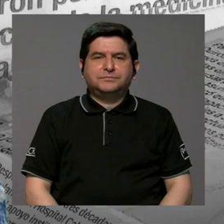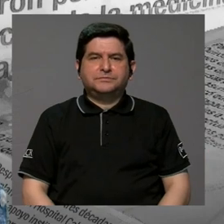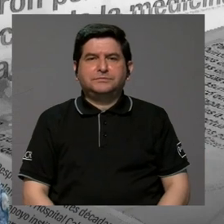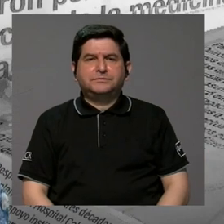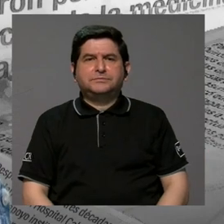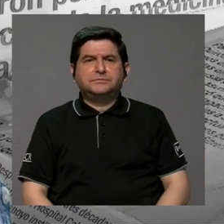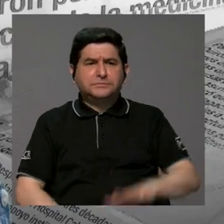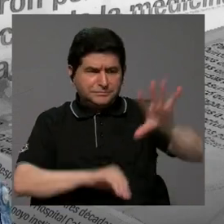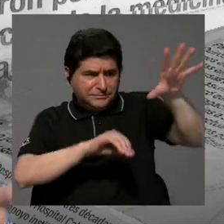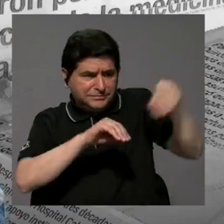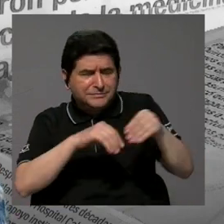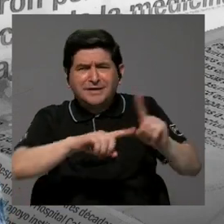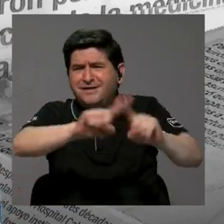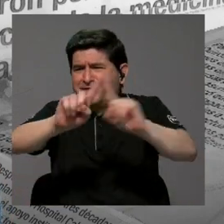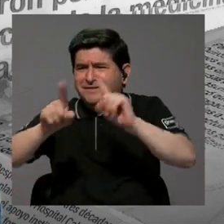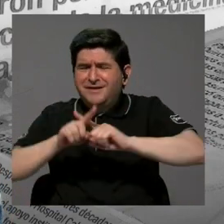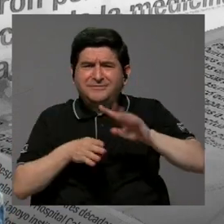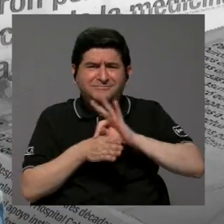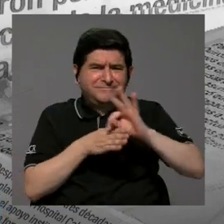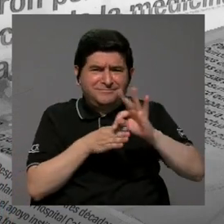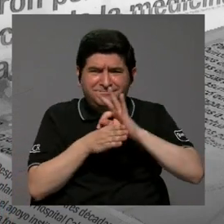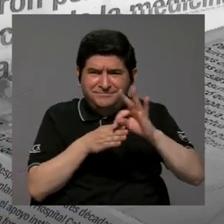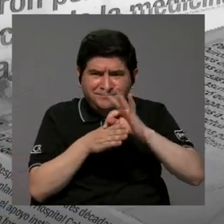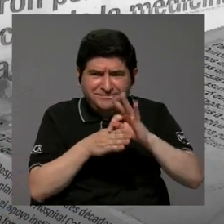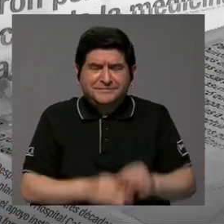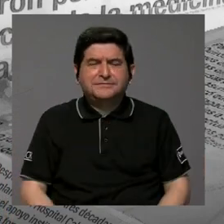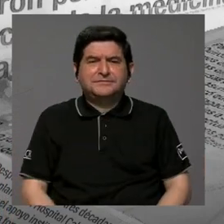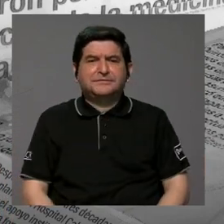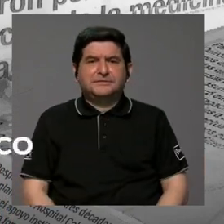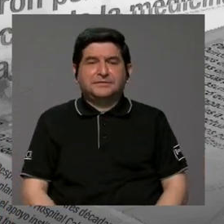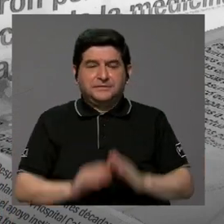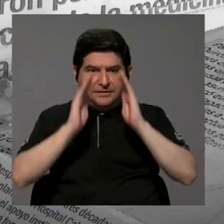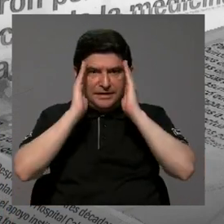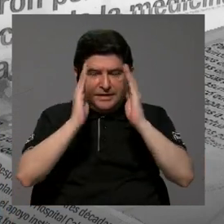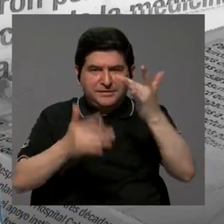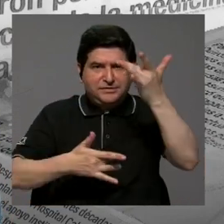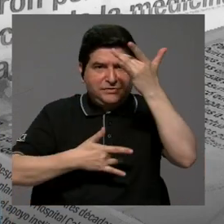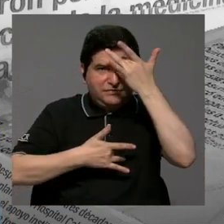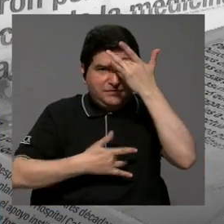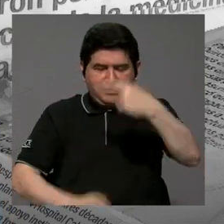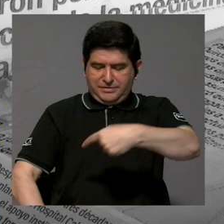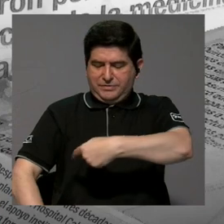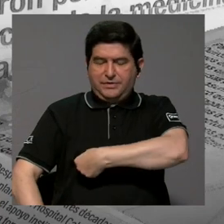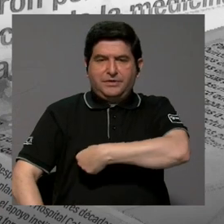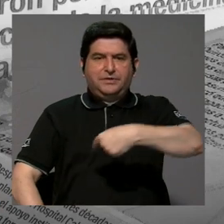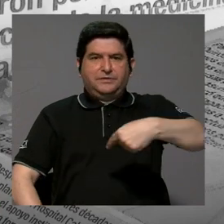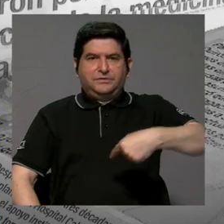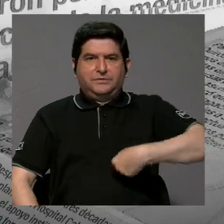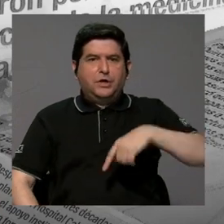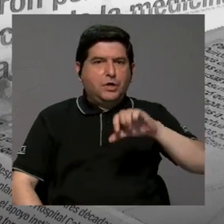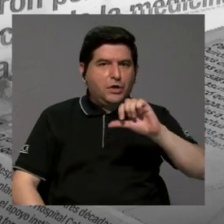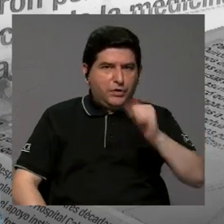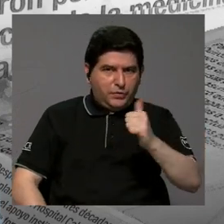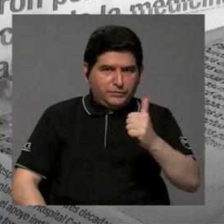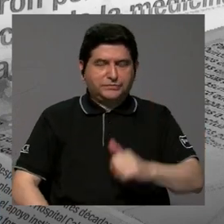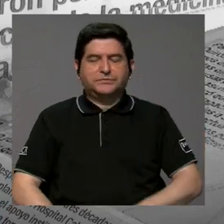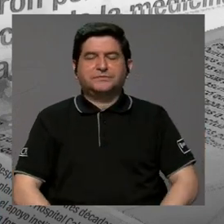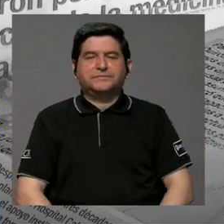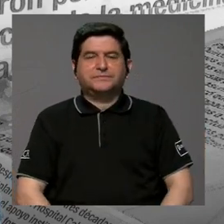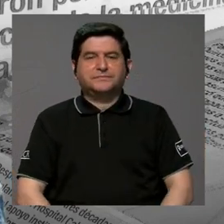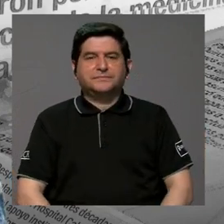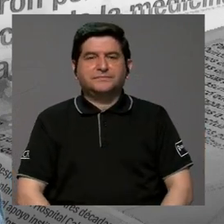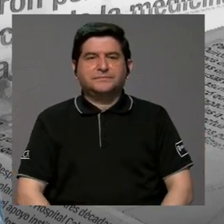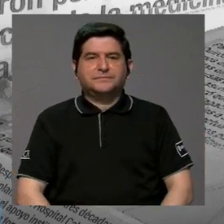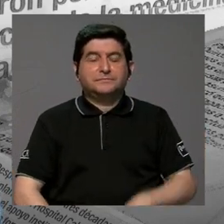hígado, sino una gran variedad de tratamientos para la enfermedad del hígado, páncreas y vías